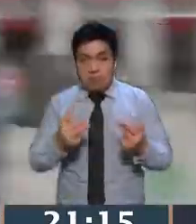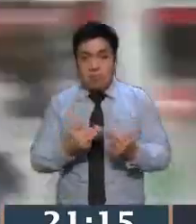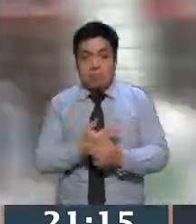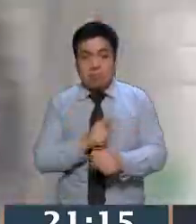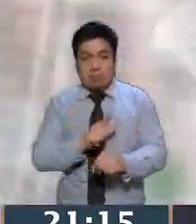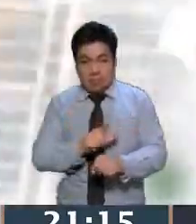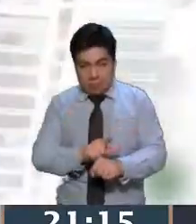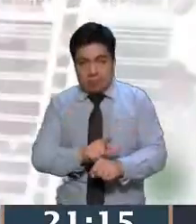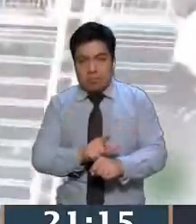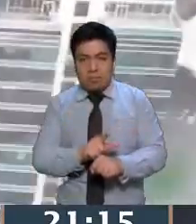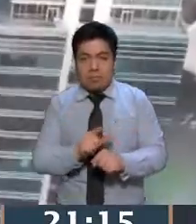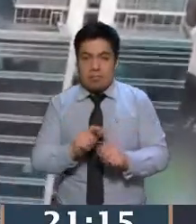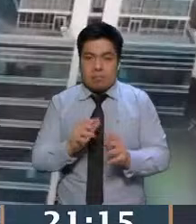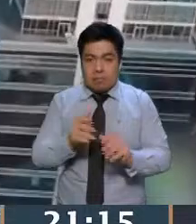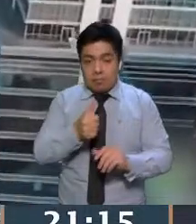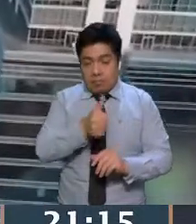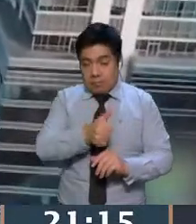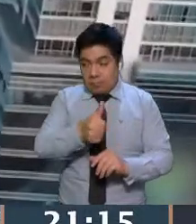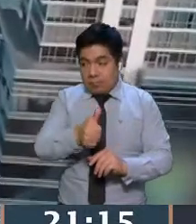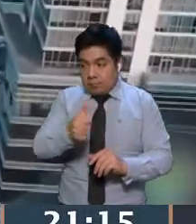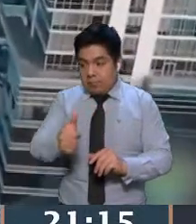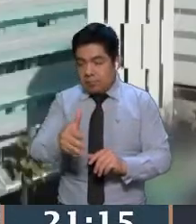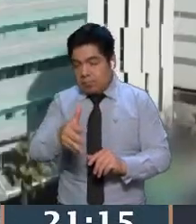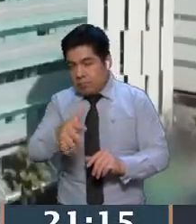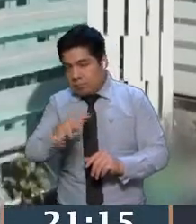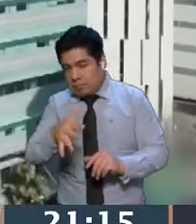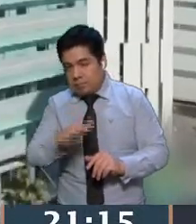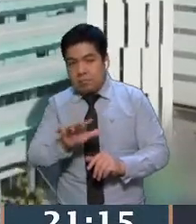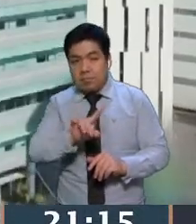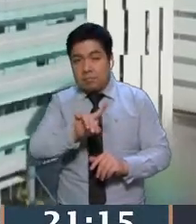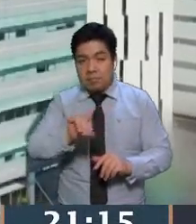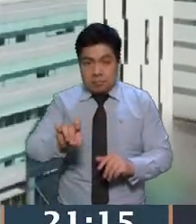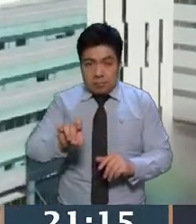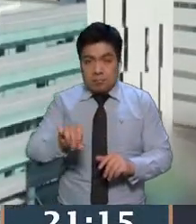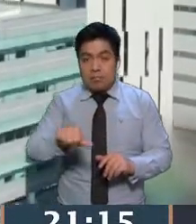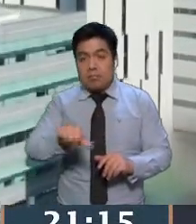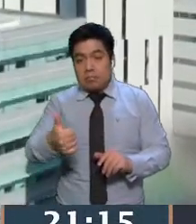es decir, poseen cada una un promedio de